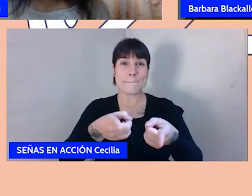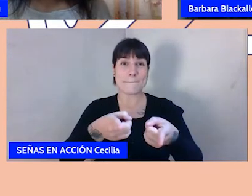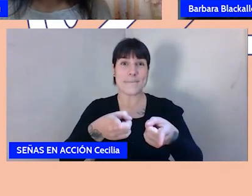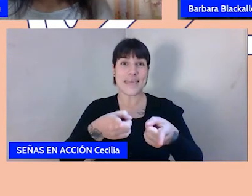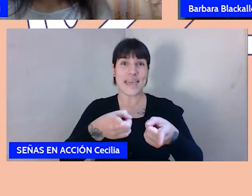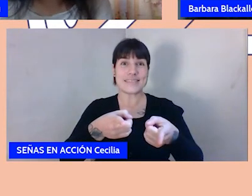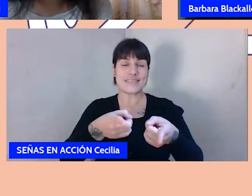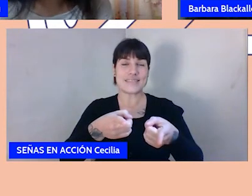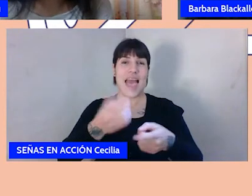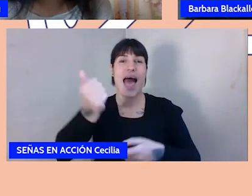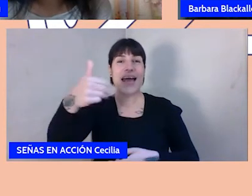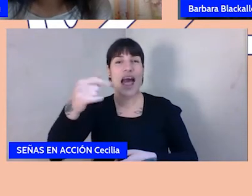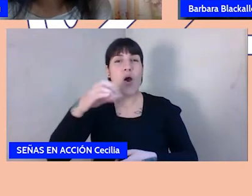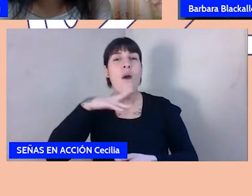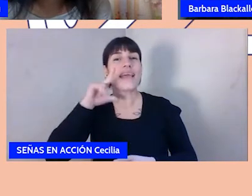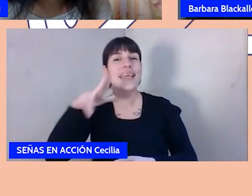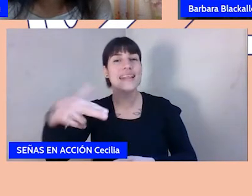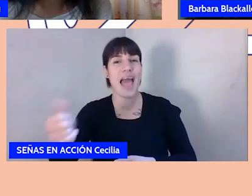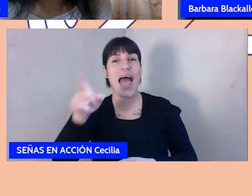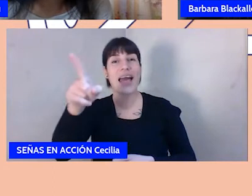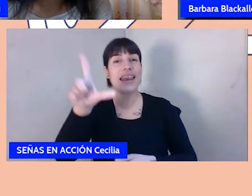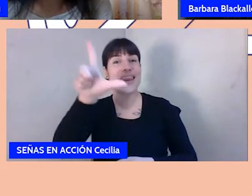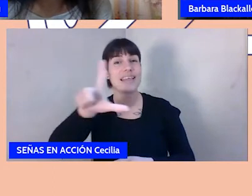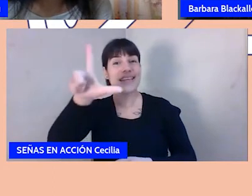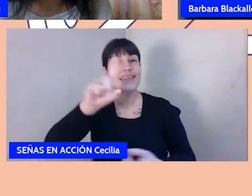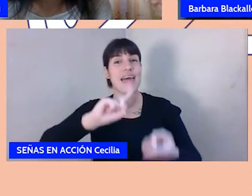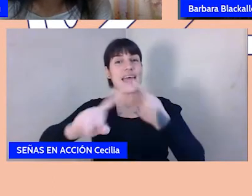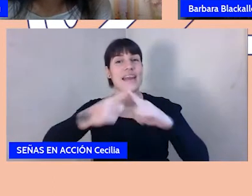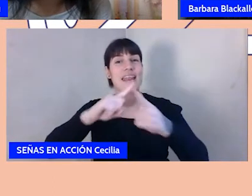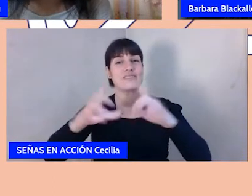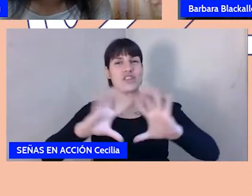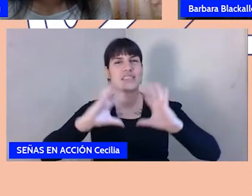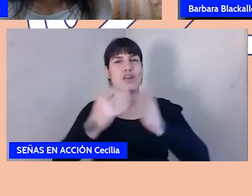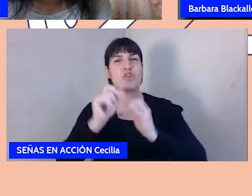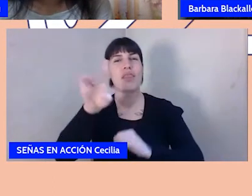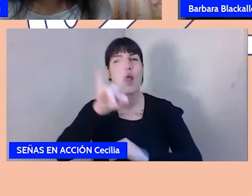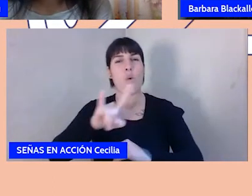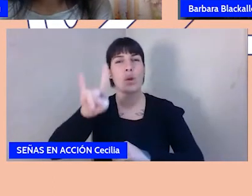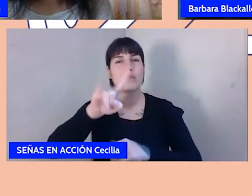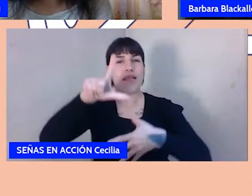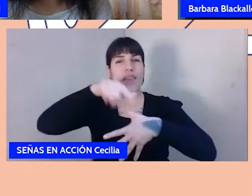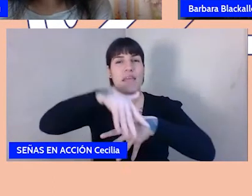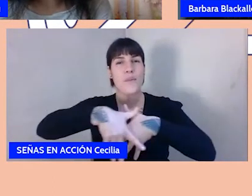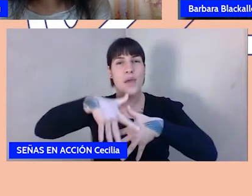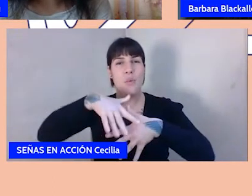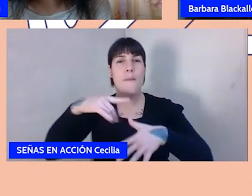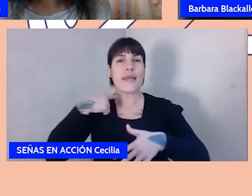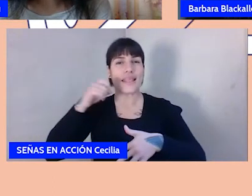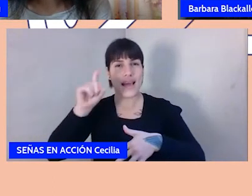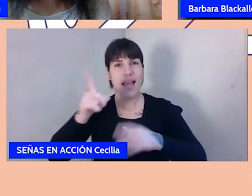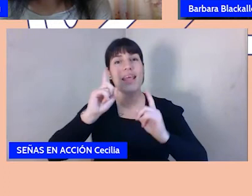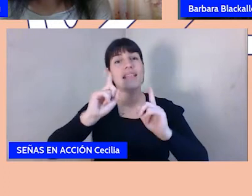Ruiz. Ella es licenciada en Relaciones Internacionales por la Universidad Iberoamericana y maestra en